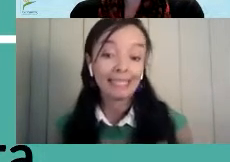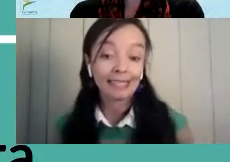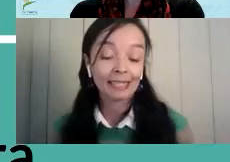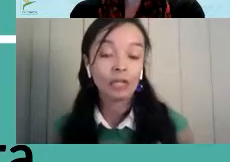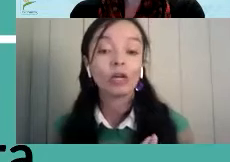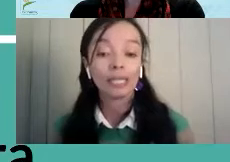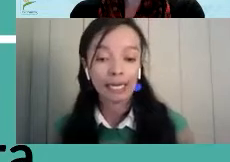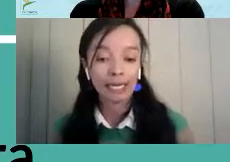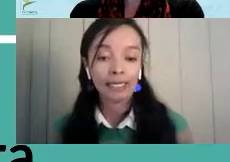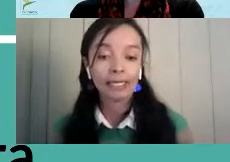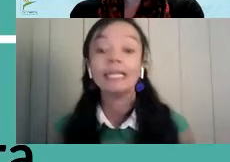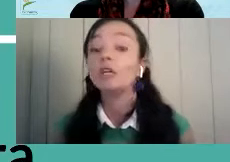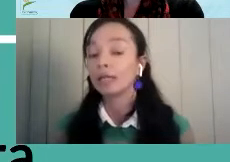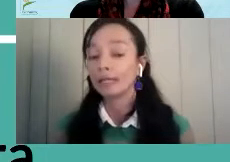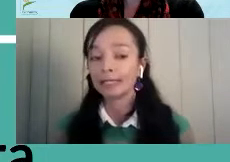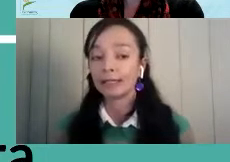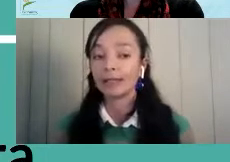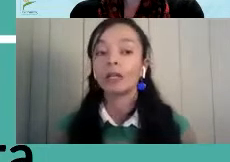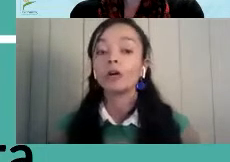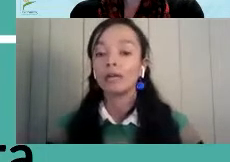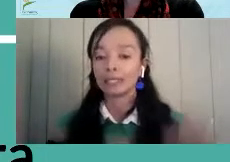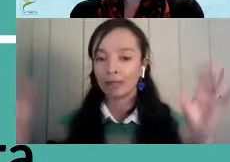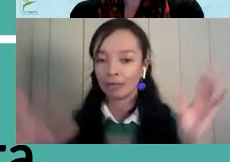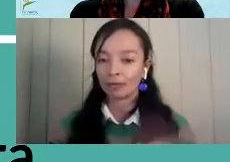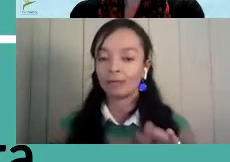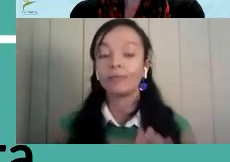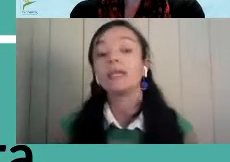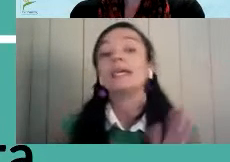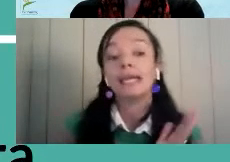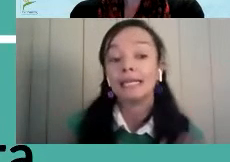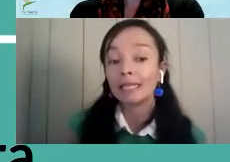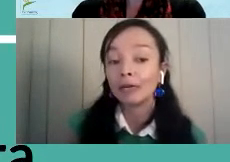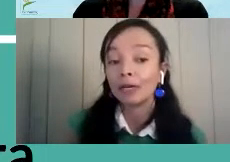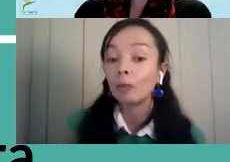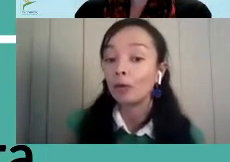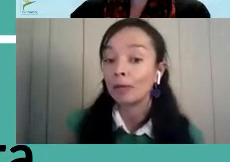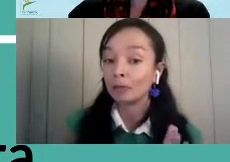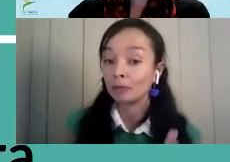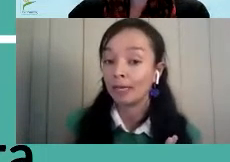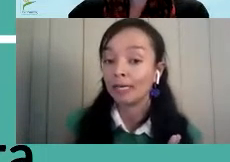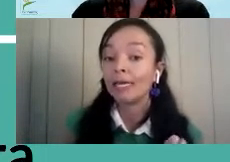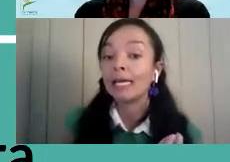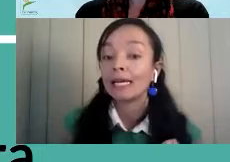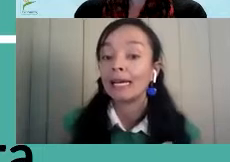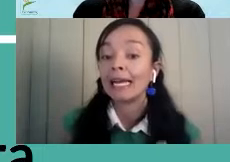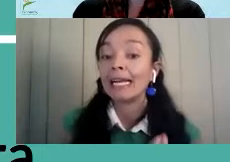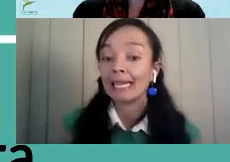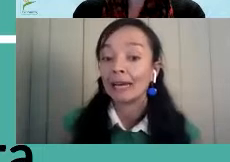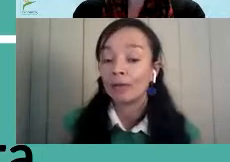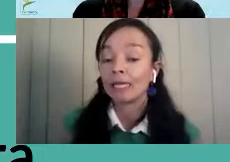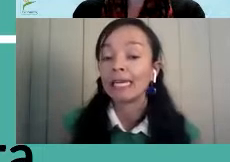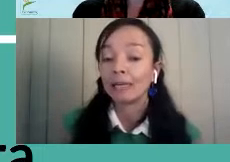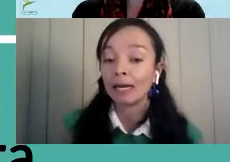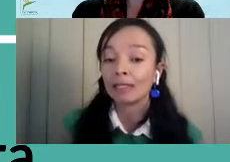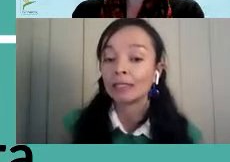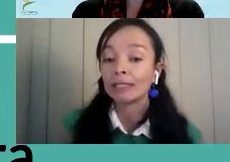decir lo que quieren y lo que necesitan con las manos. En este video podemos ver que la